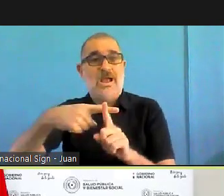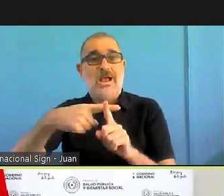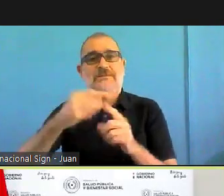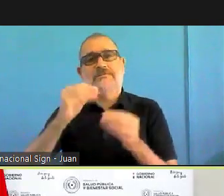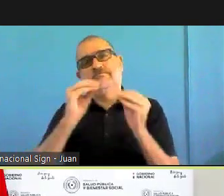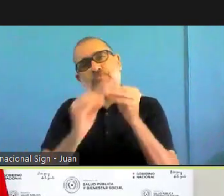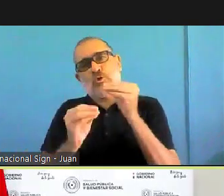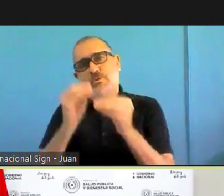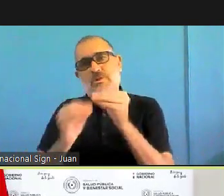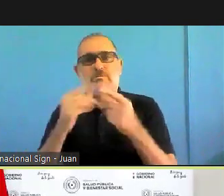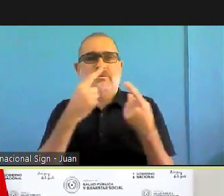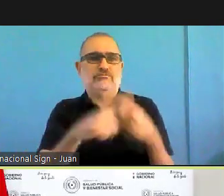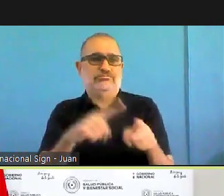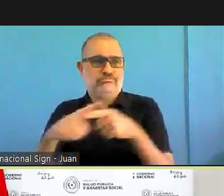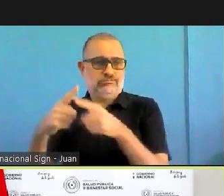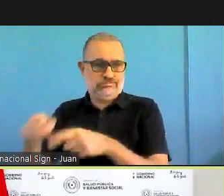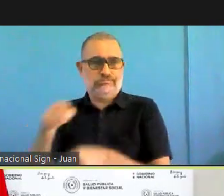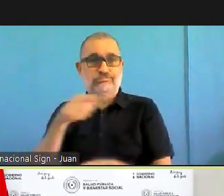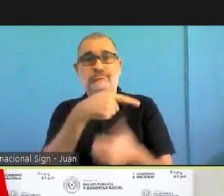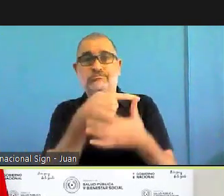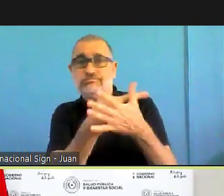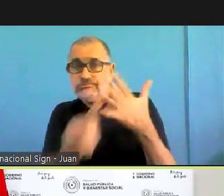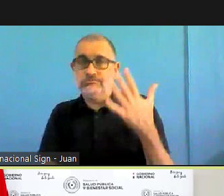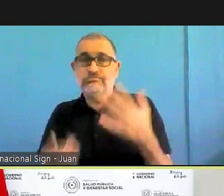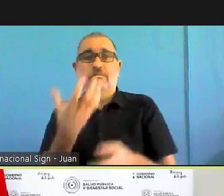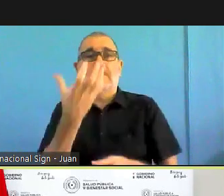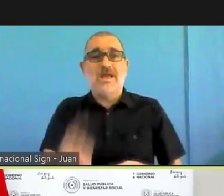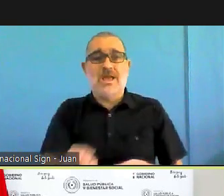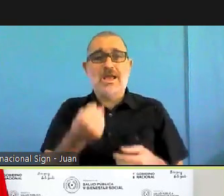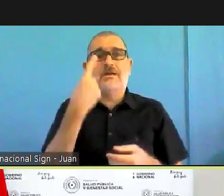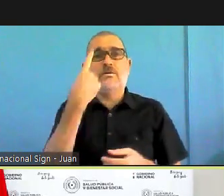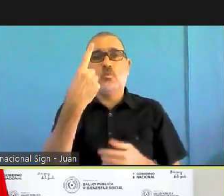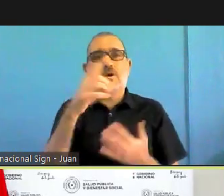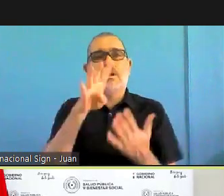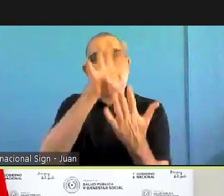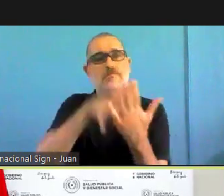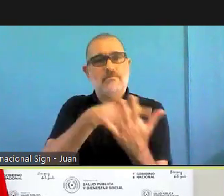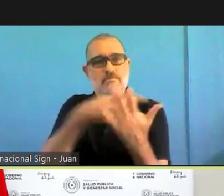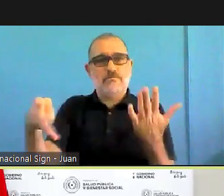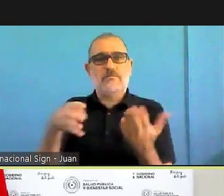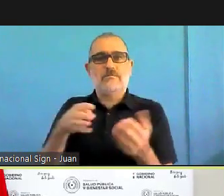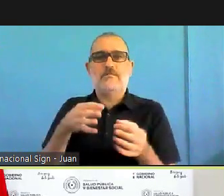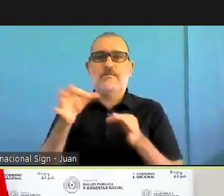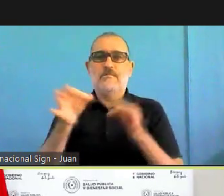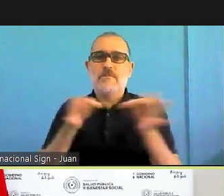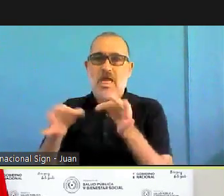que marca un poco cómo trabajar hasta el 2024. Y